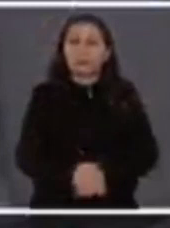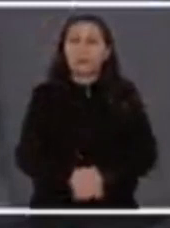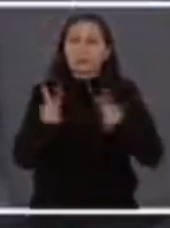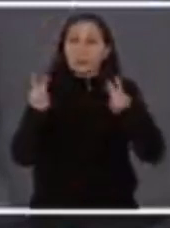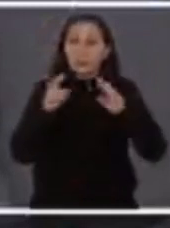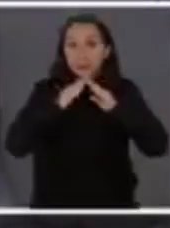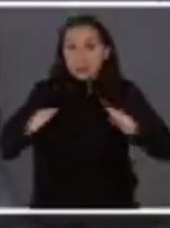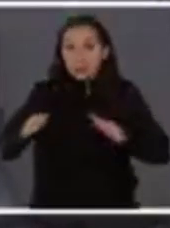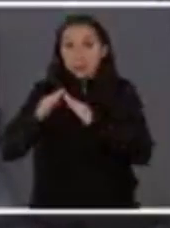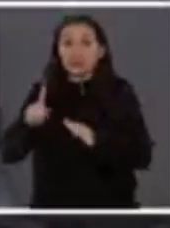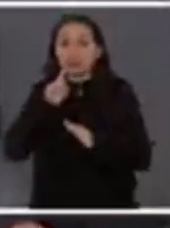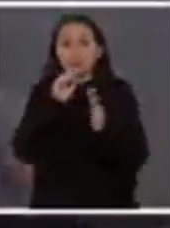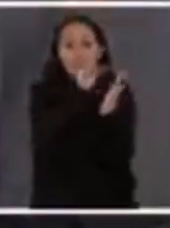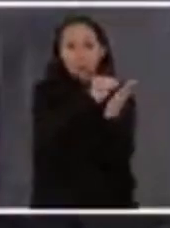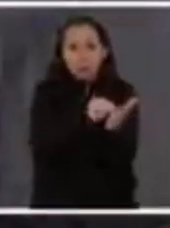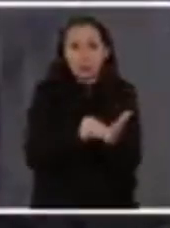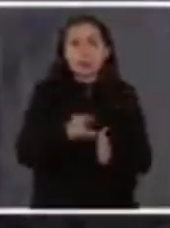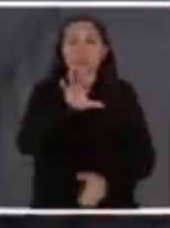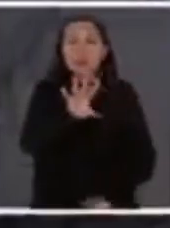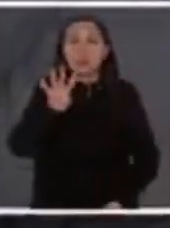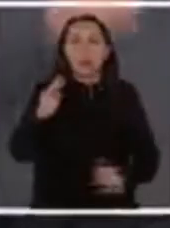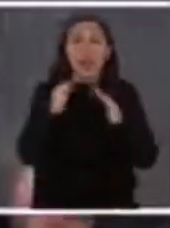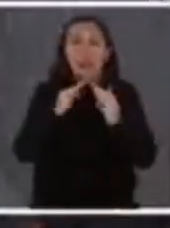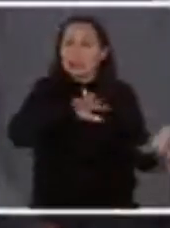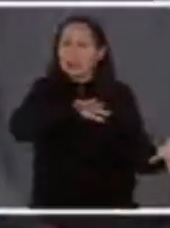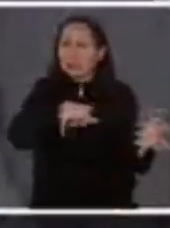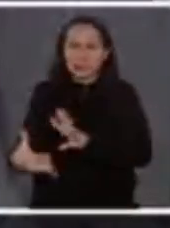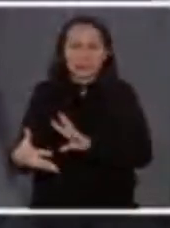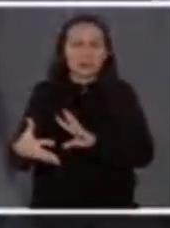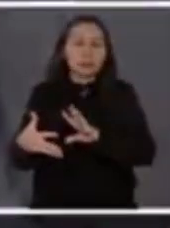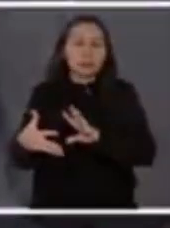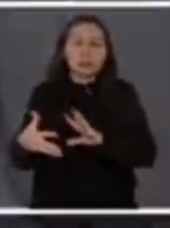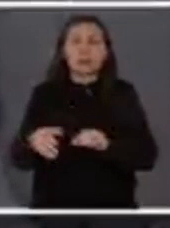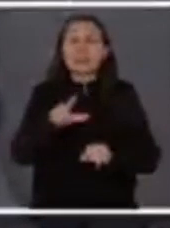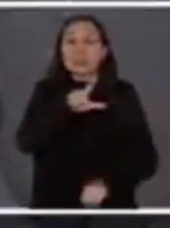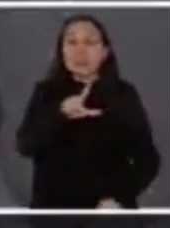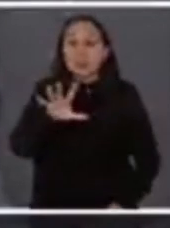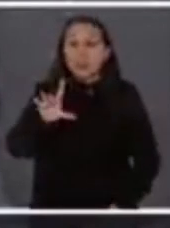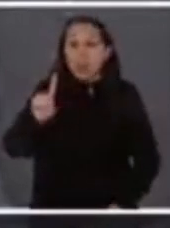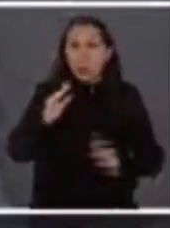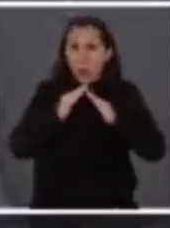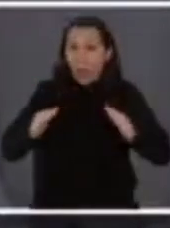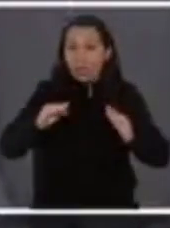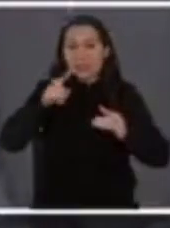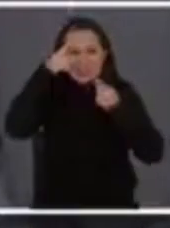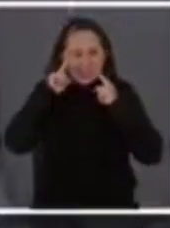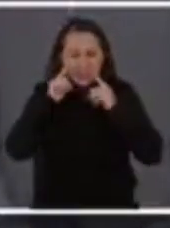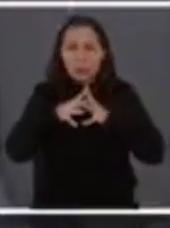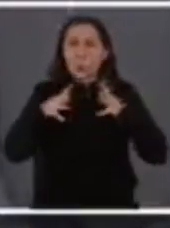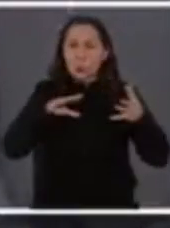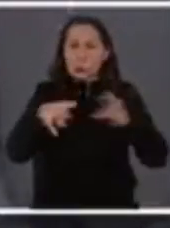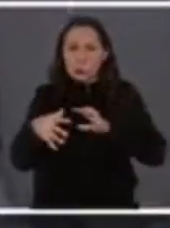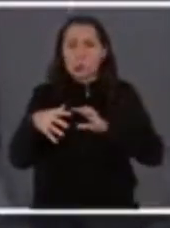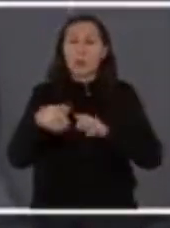vivienda, hasta ahora tenemos el registro de 54 viviendas destruidas, 751 viviendas con daño mayor